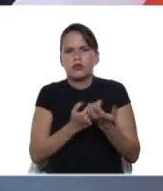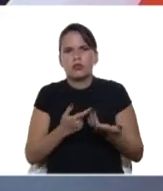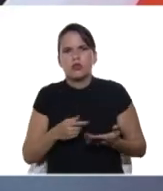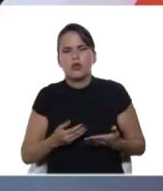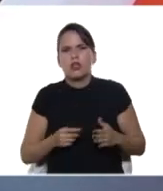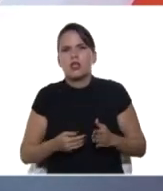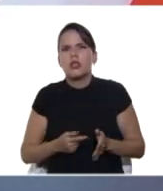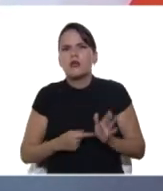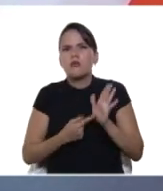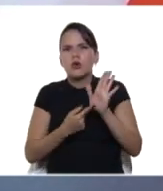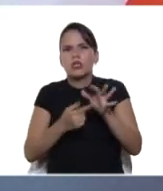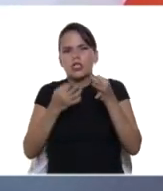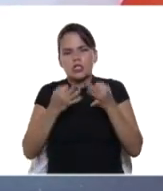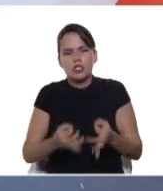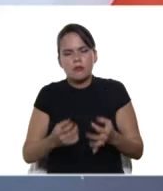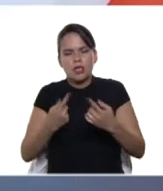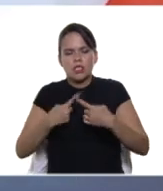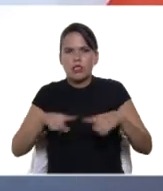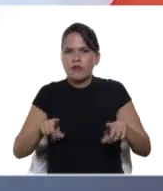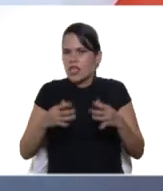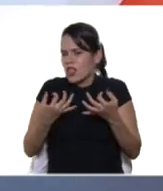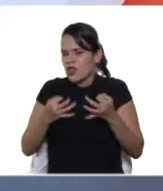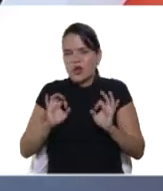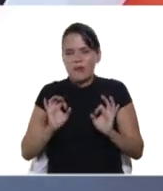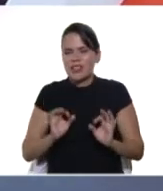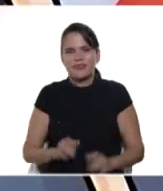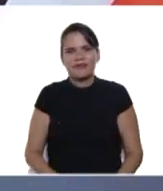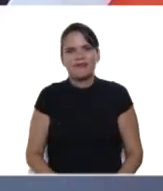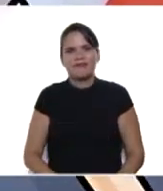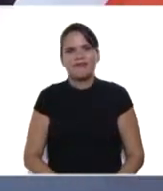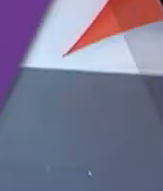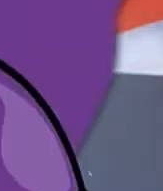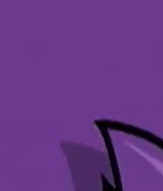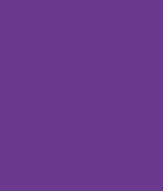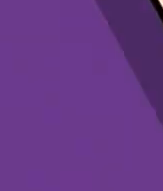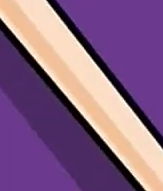dar a demostrar siempre que ser diferentes es algo común.